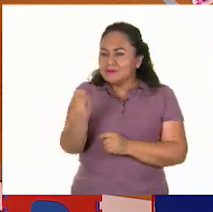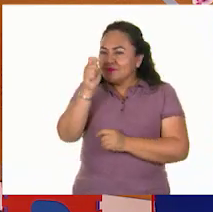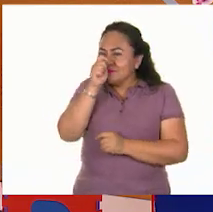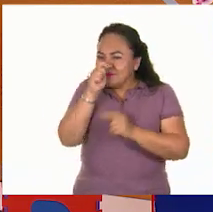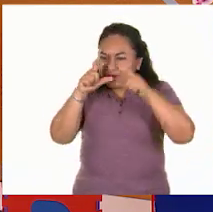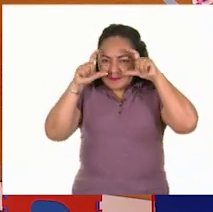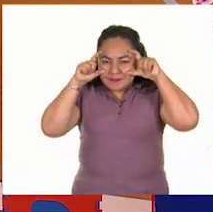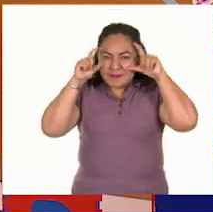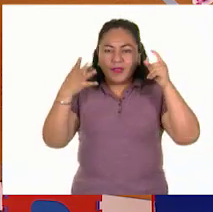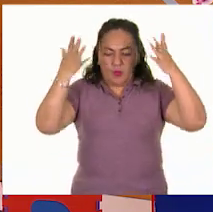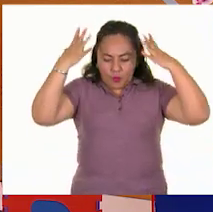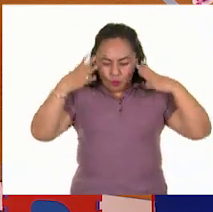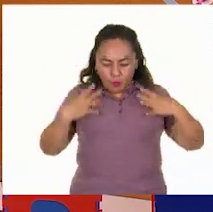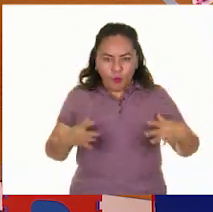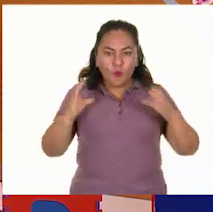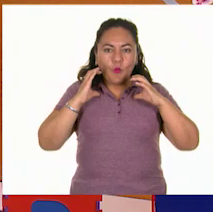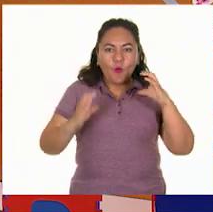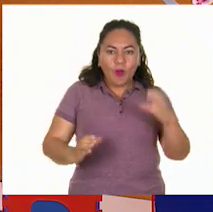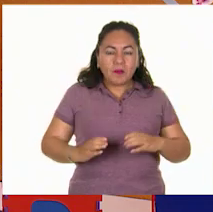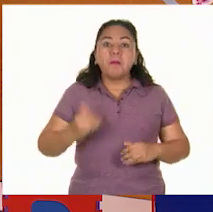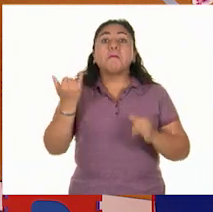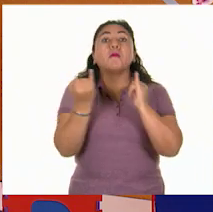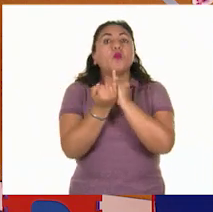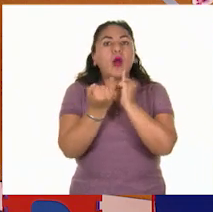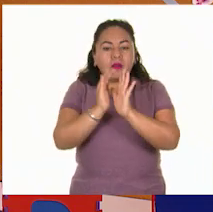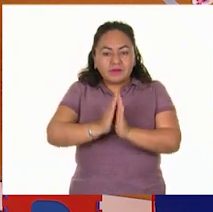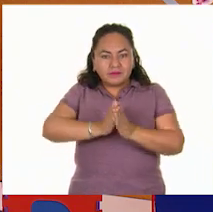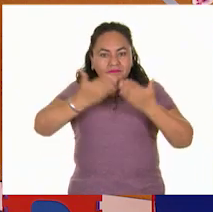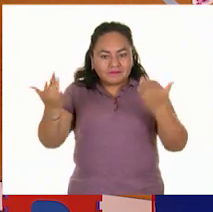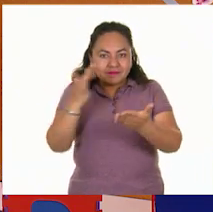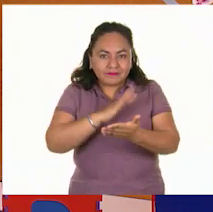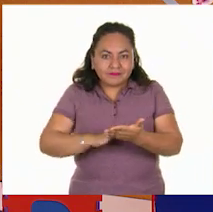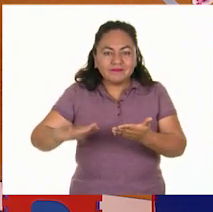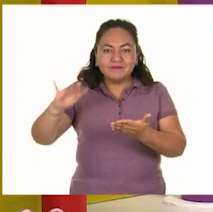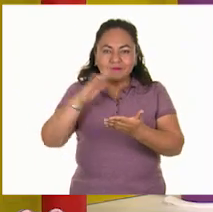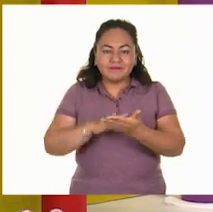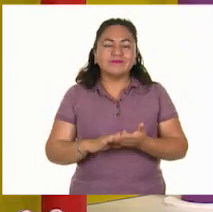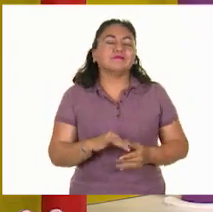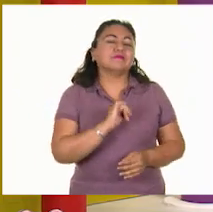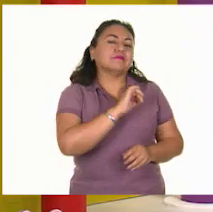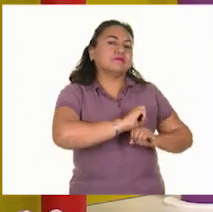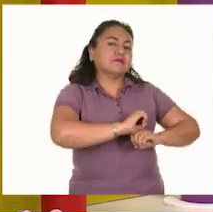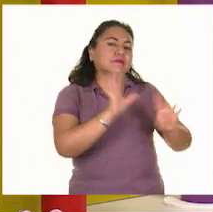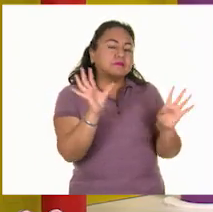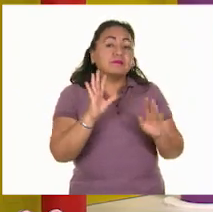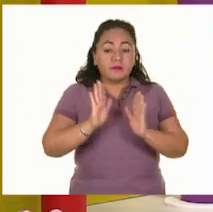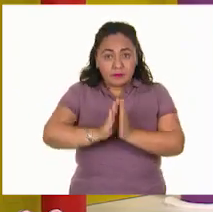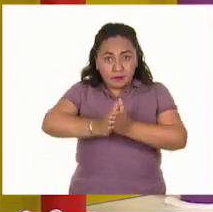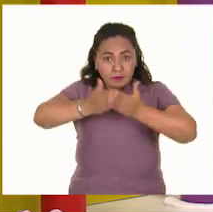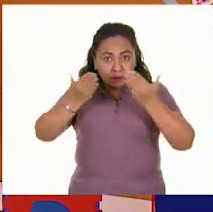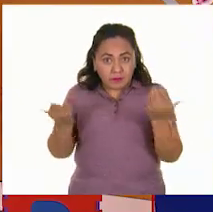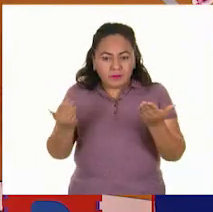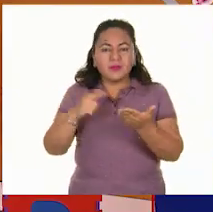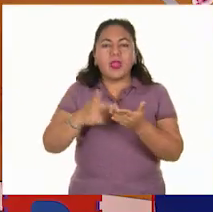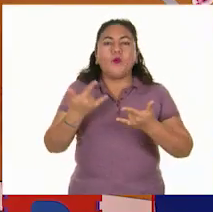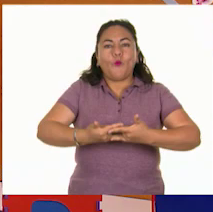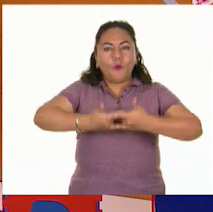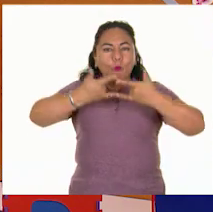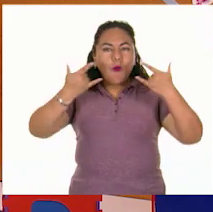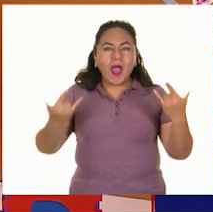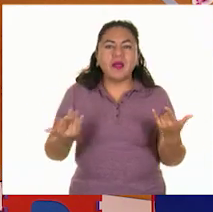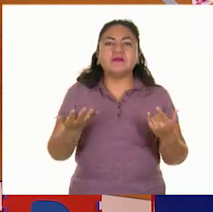el cuerpo, pero también de la literatura. Claro. De la literatura que son los cuentos,